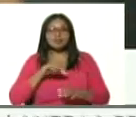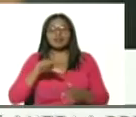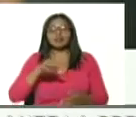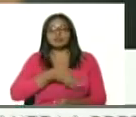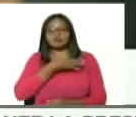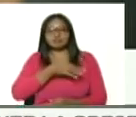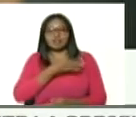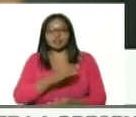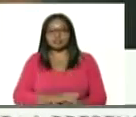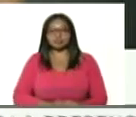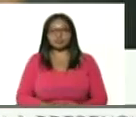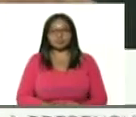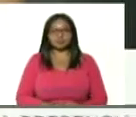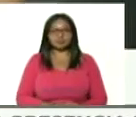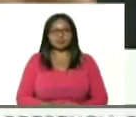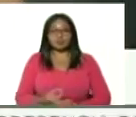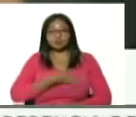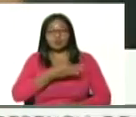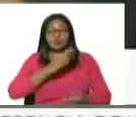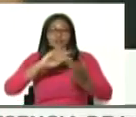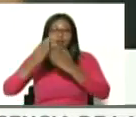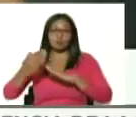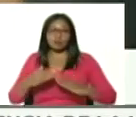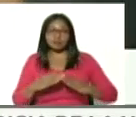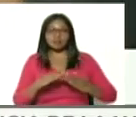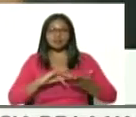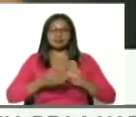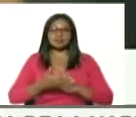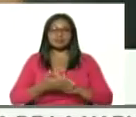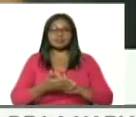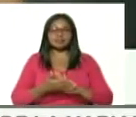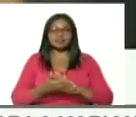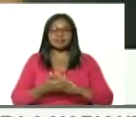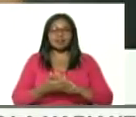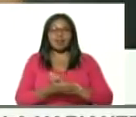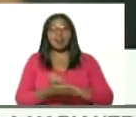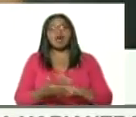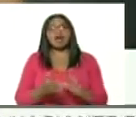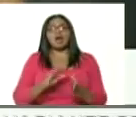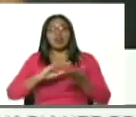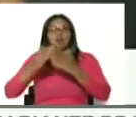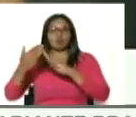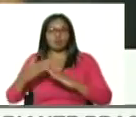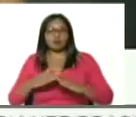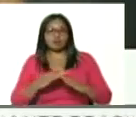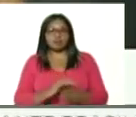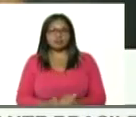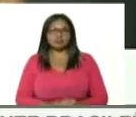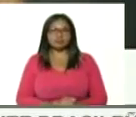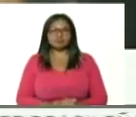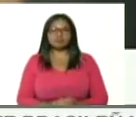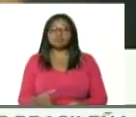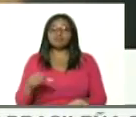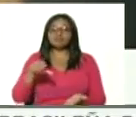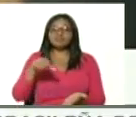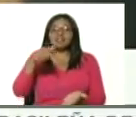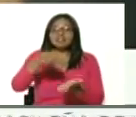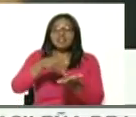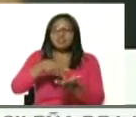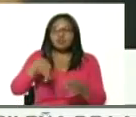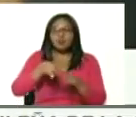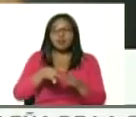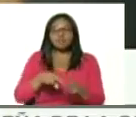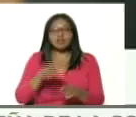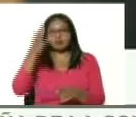comunal, en la sociedad comunal, es precisamente la comuna. Y el núcleo de esa célula es el